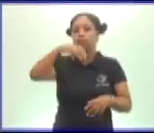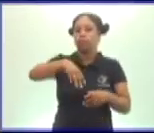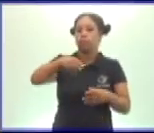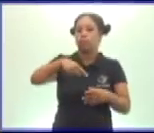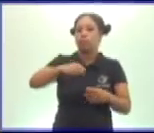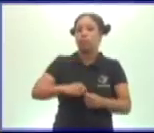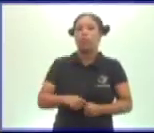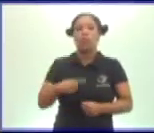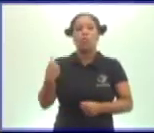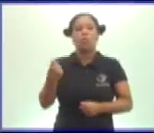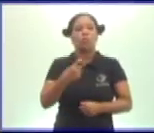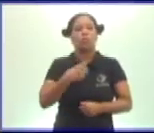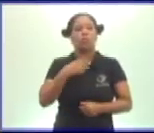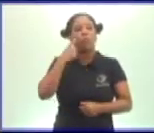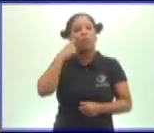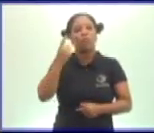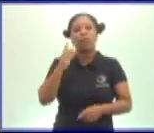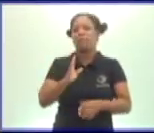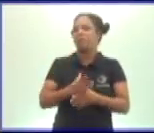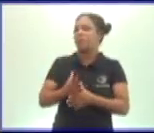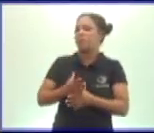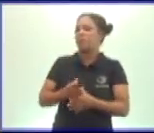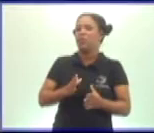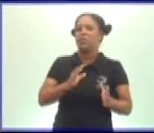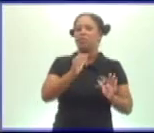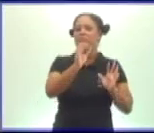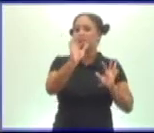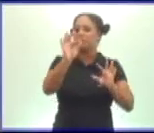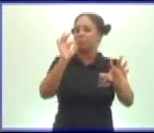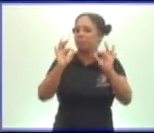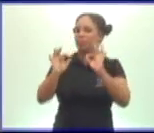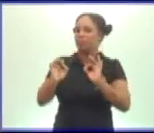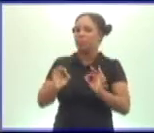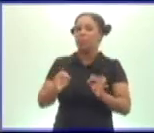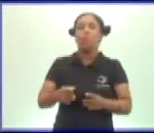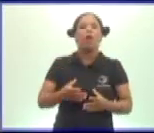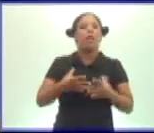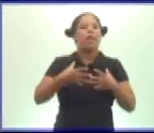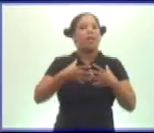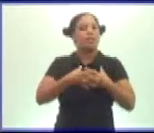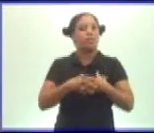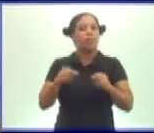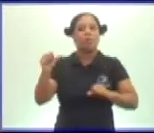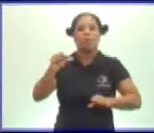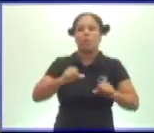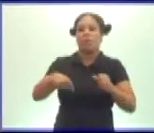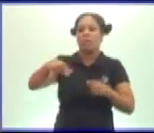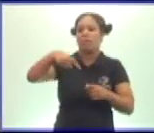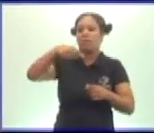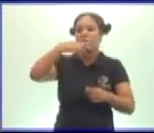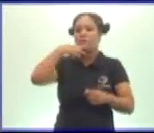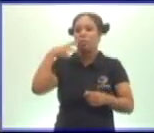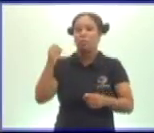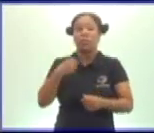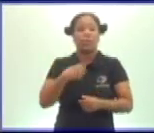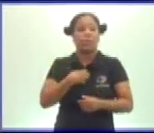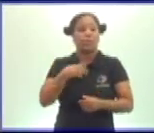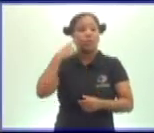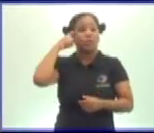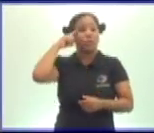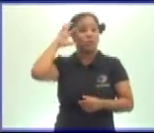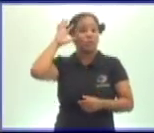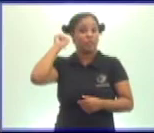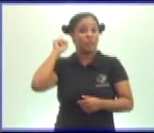tratar varios aspectos relacionados con las disoluciones que nos interesa que ustedes tengan claro en esta